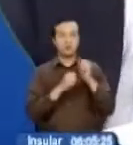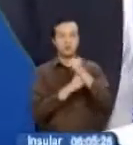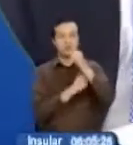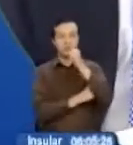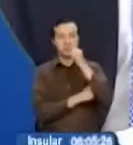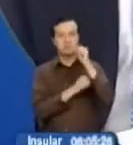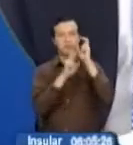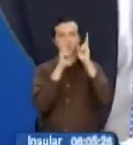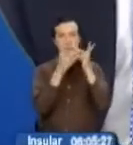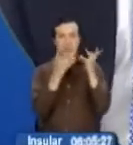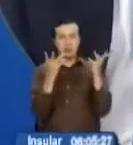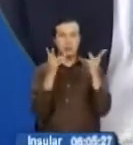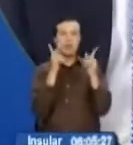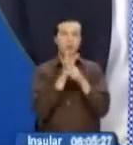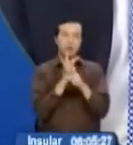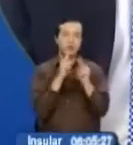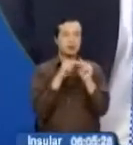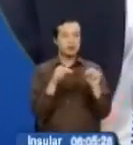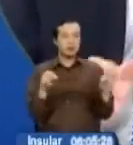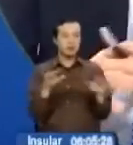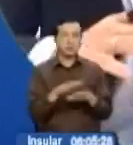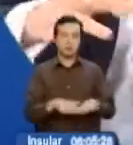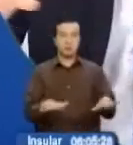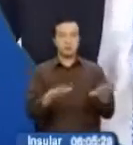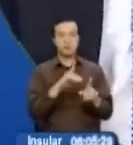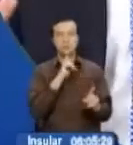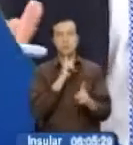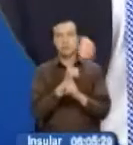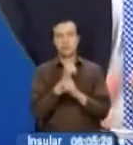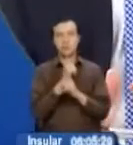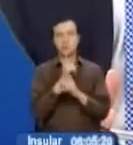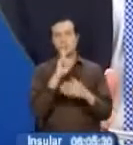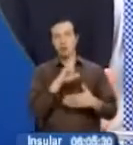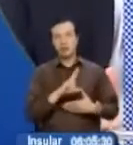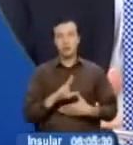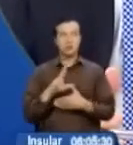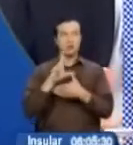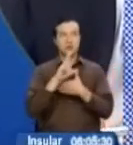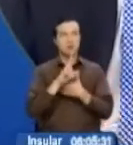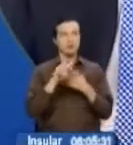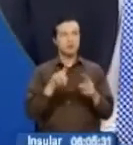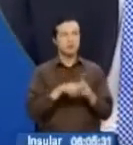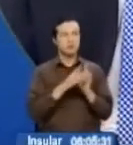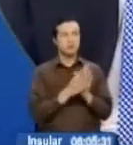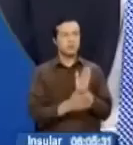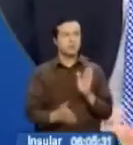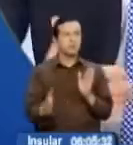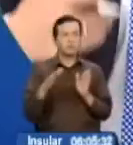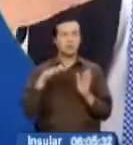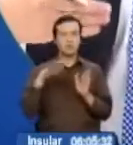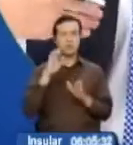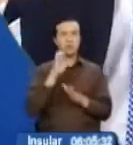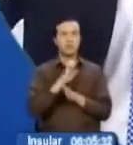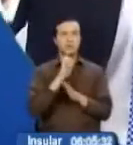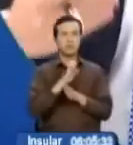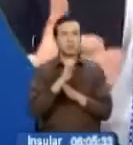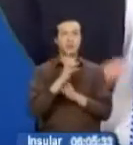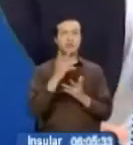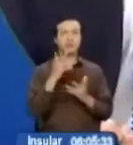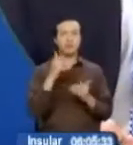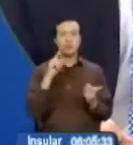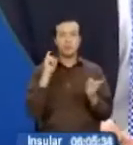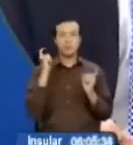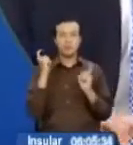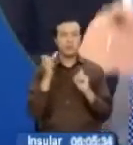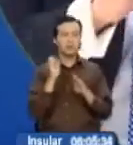este tema de lo verde. Si bien esto tiene que ver con Latinoamérica, comencemos por casa. ¿Qué tanto ha evolucionado